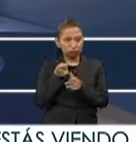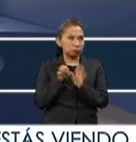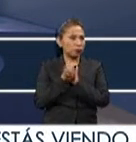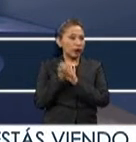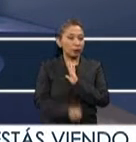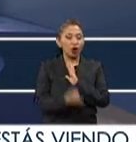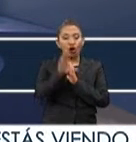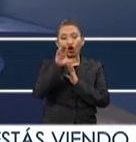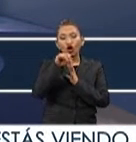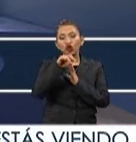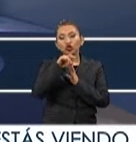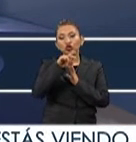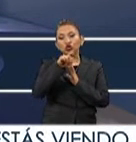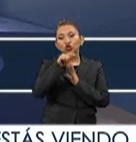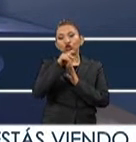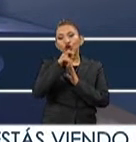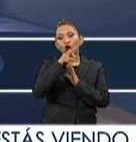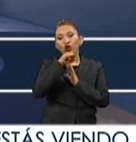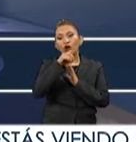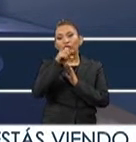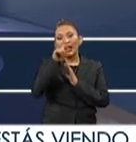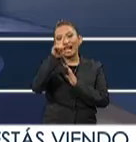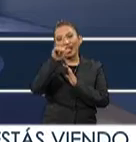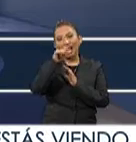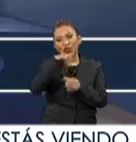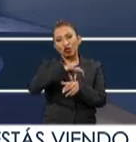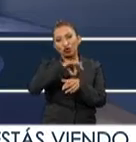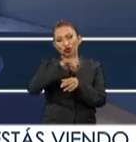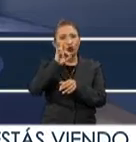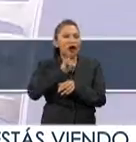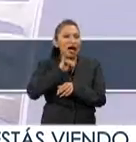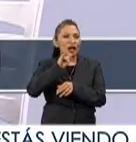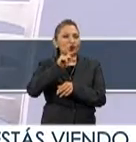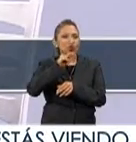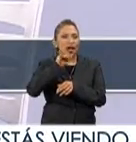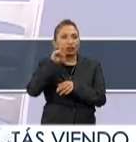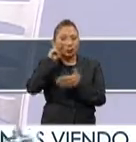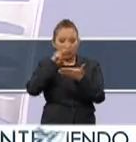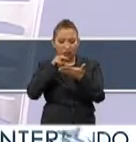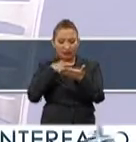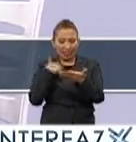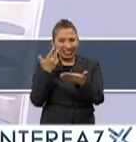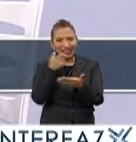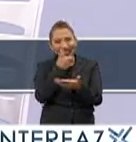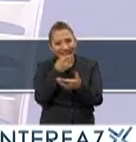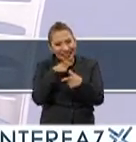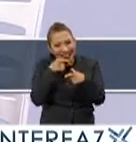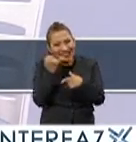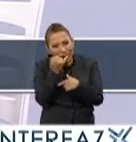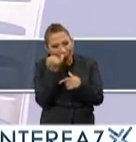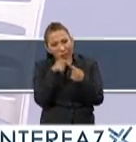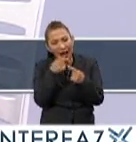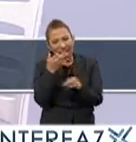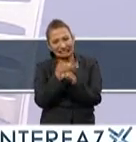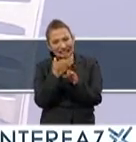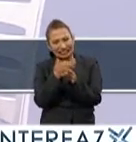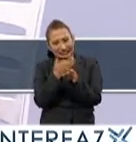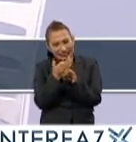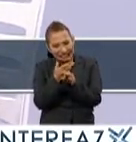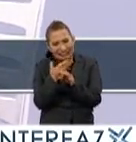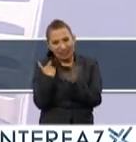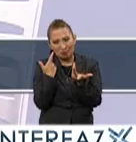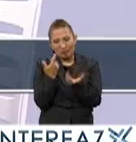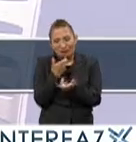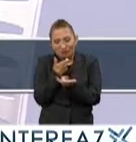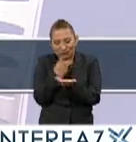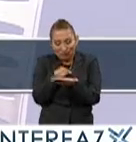ejemplo, el Consultorio de la Doctora Ilustración, entra en un campo de gozo del uso del idioma, del humor por el